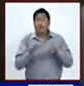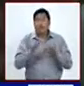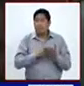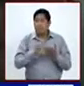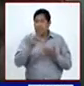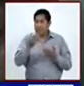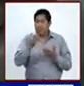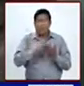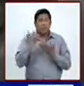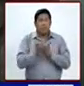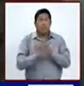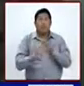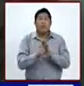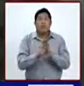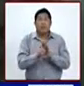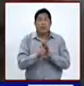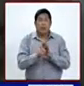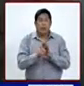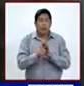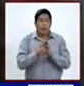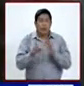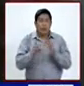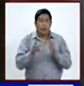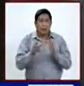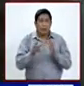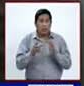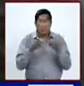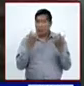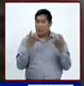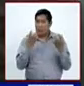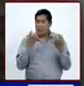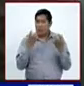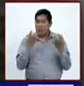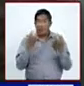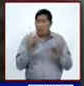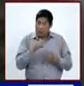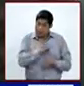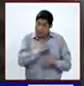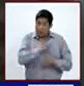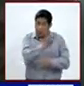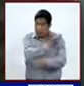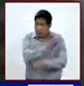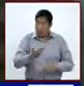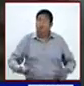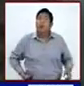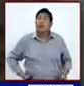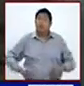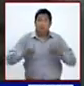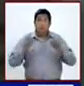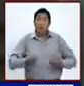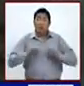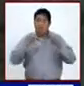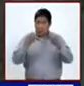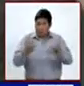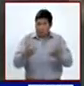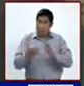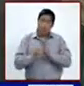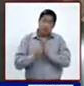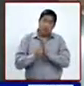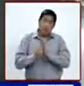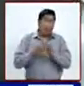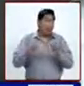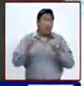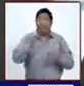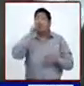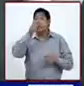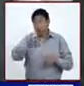este proyecto de ley. Querido presidente, le vamos a hacer la entrega simbólica y el día